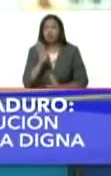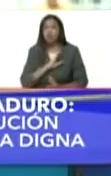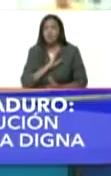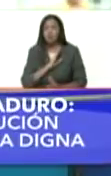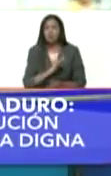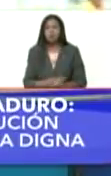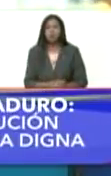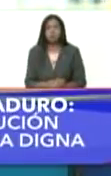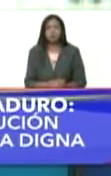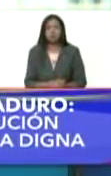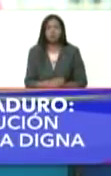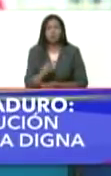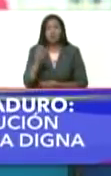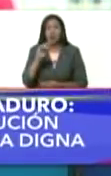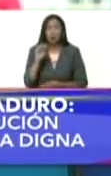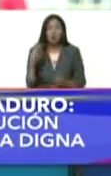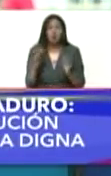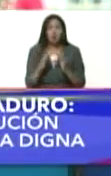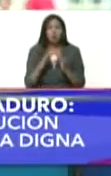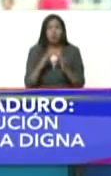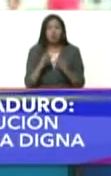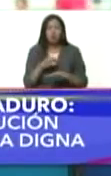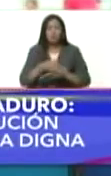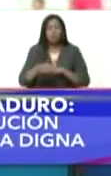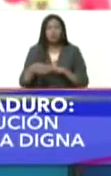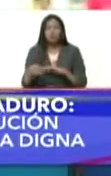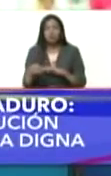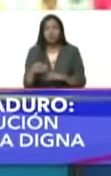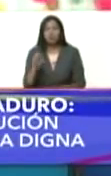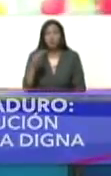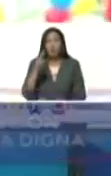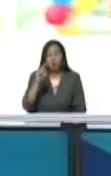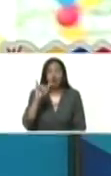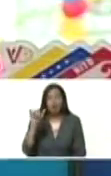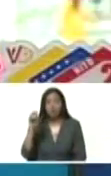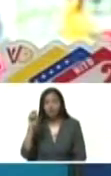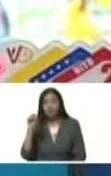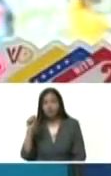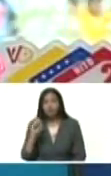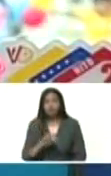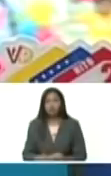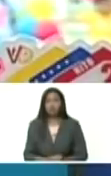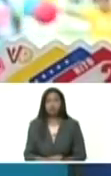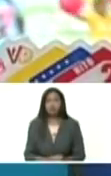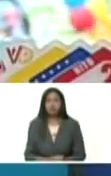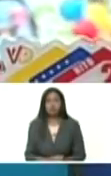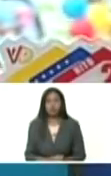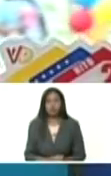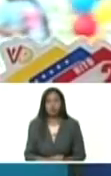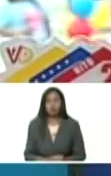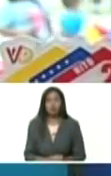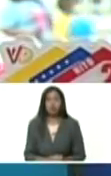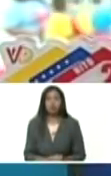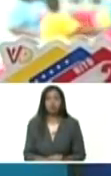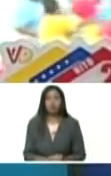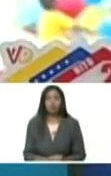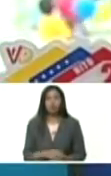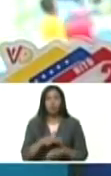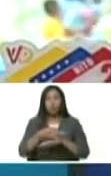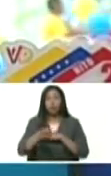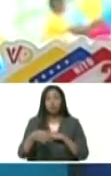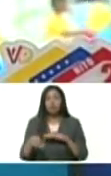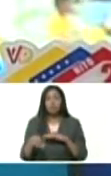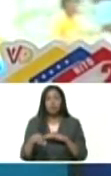desde Araure vámonos directo al municipio Los Guayos. En el municipio Los Guayos está el urbanismo